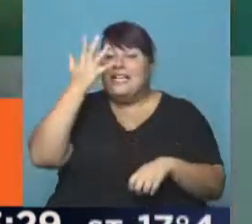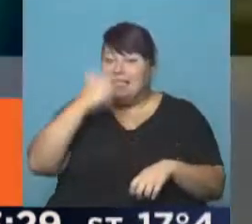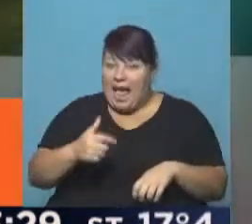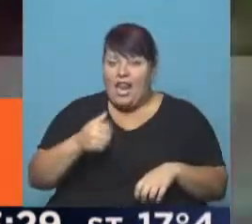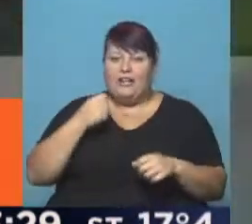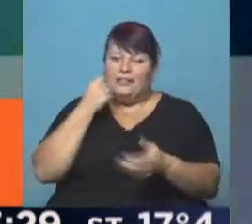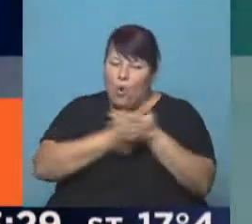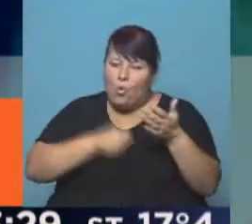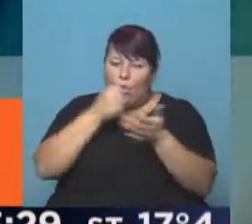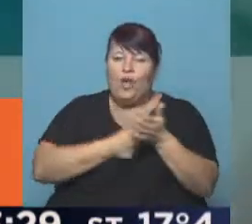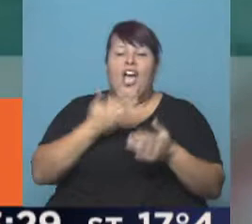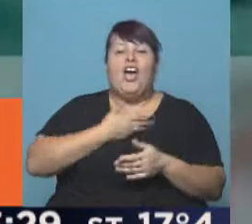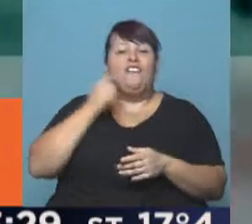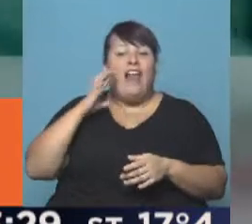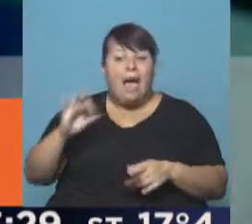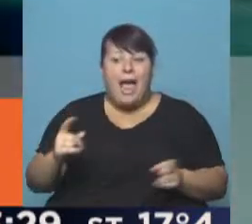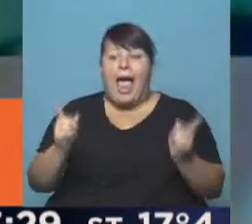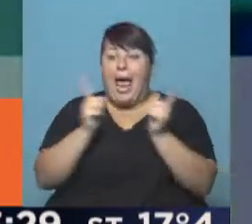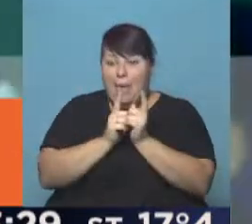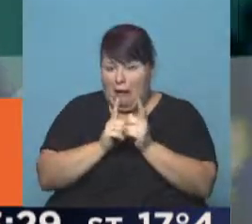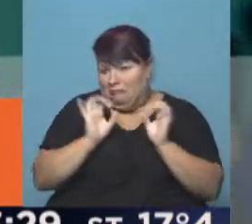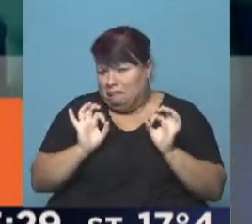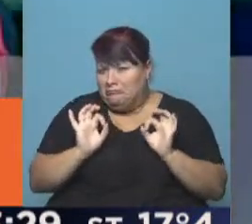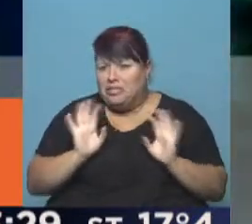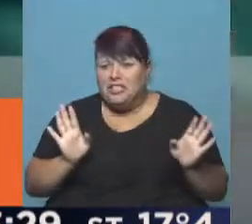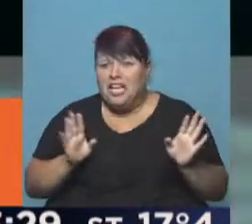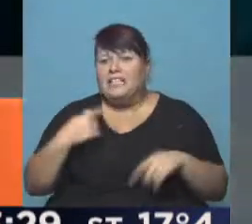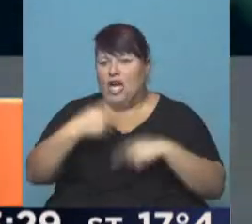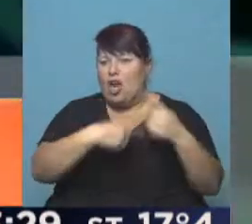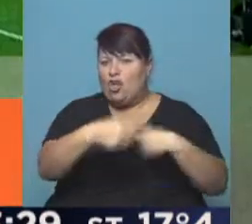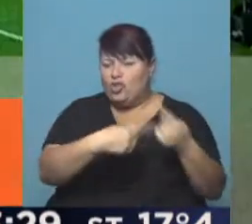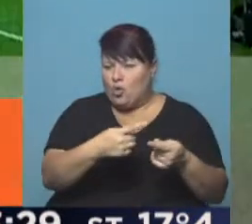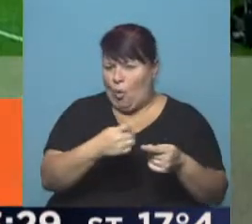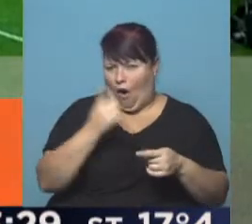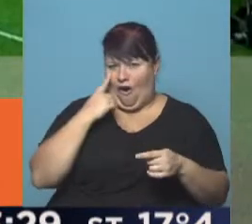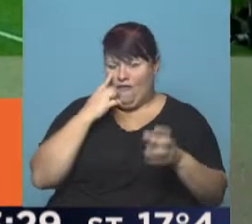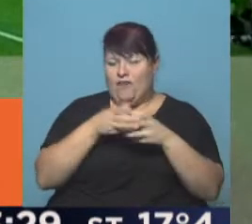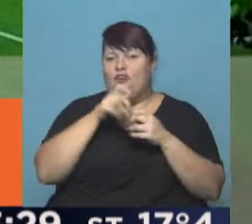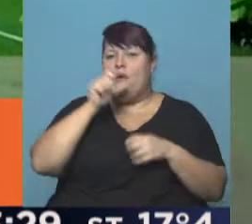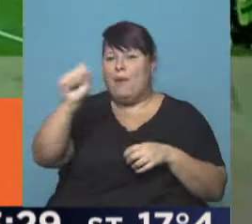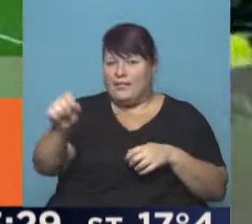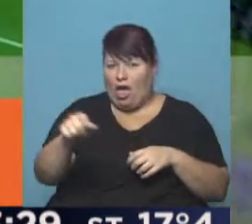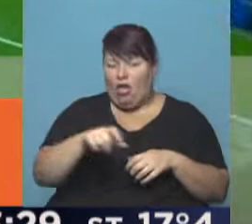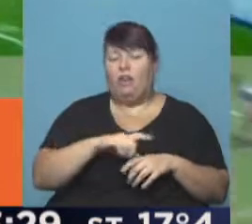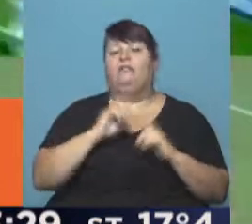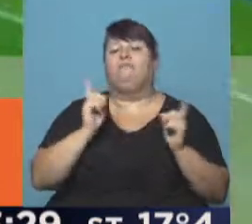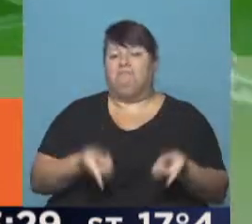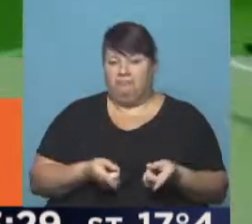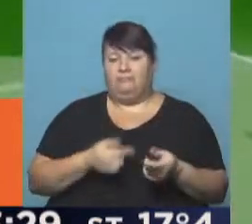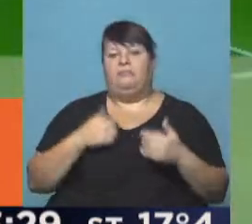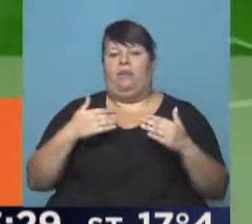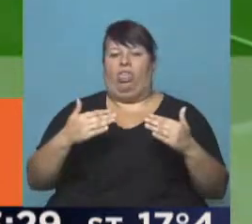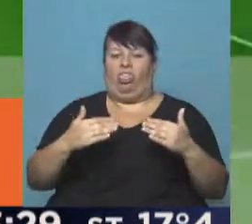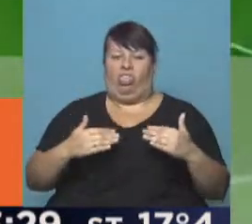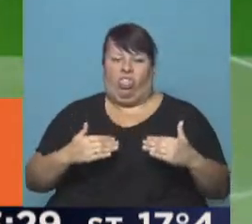iba a la carga y flamengo que con el empate le alcanzaba para seguir con vida en la copa libertadores de américa empezó a